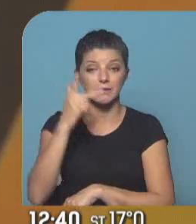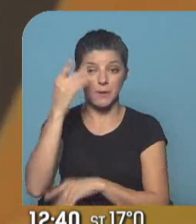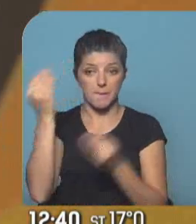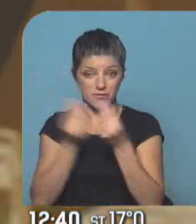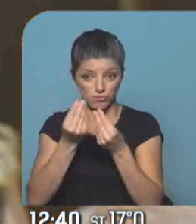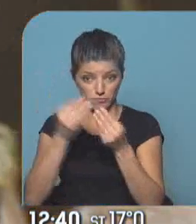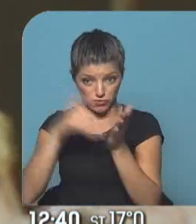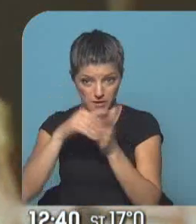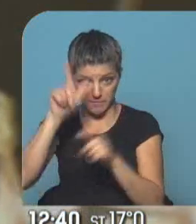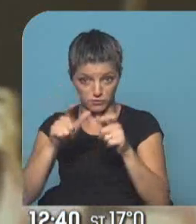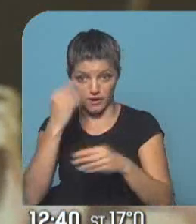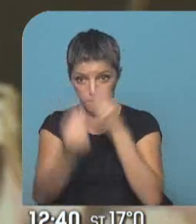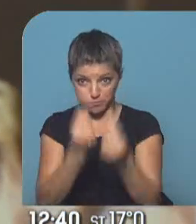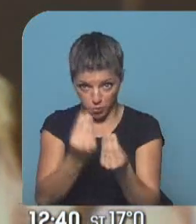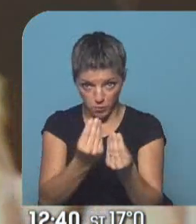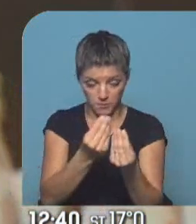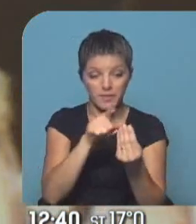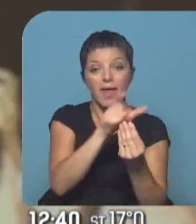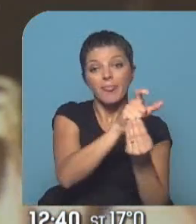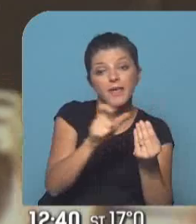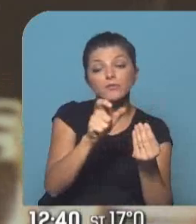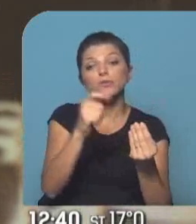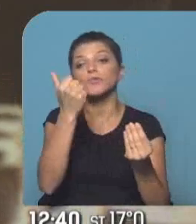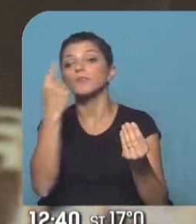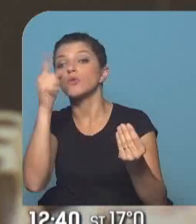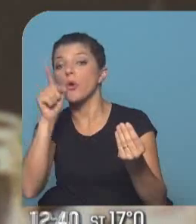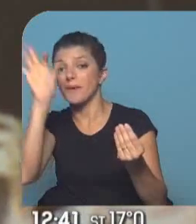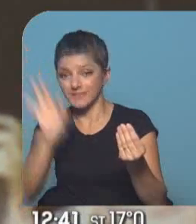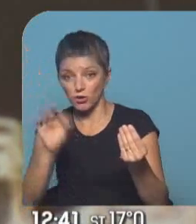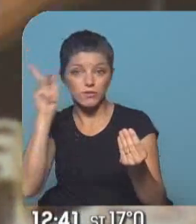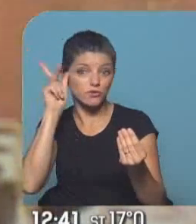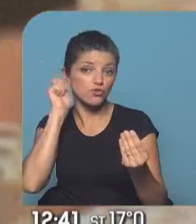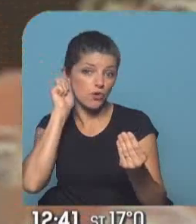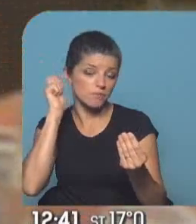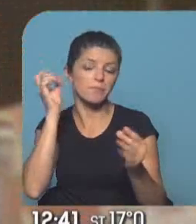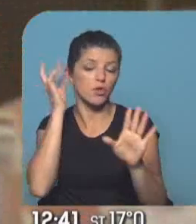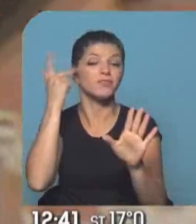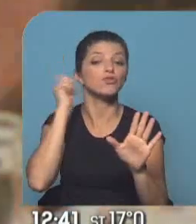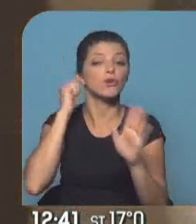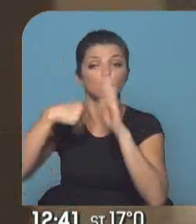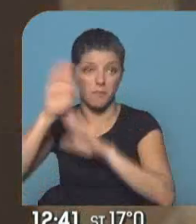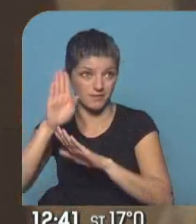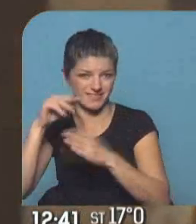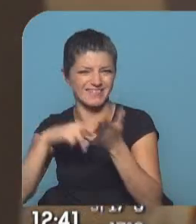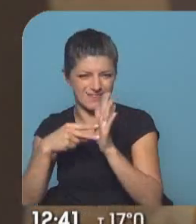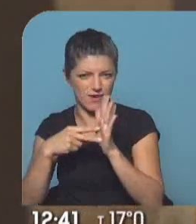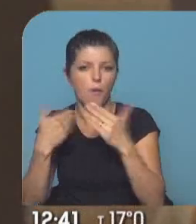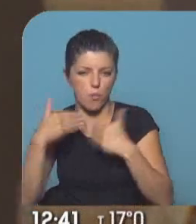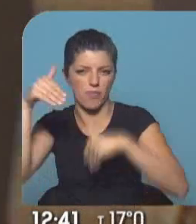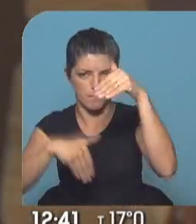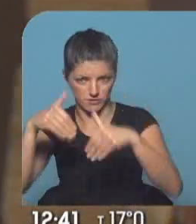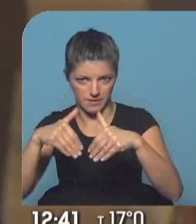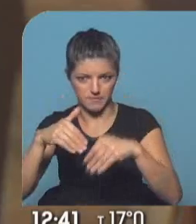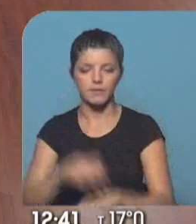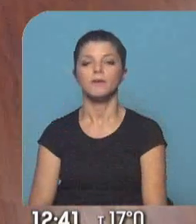en Alemania, de los cuales 61,5 tienen más de 18, o sea, pueden votar más 61 millones y